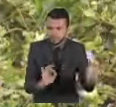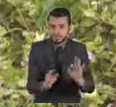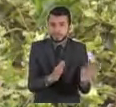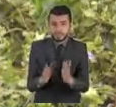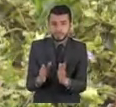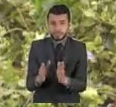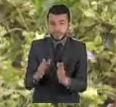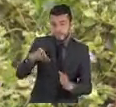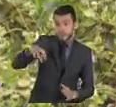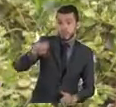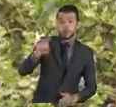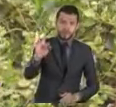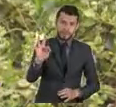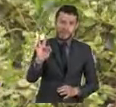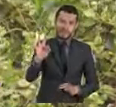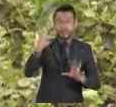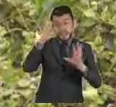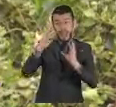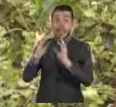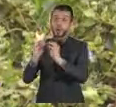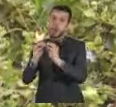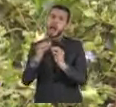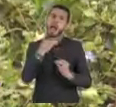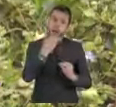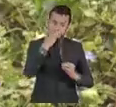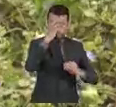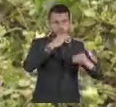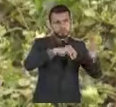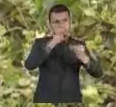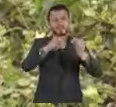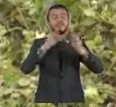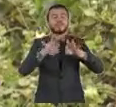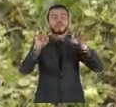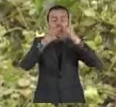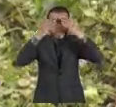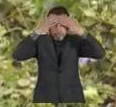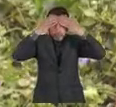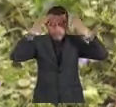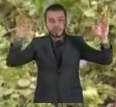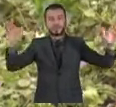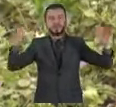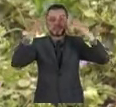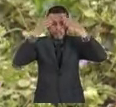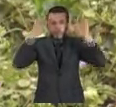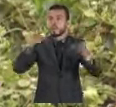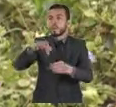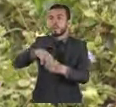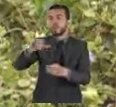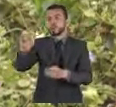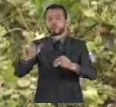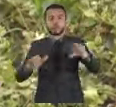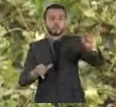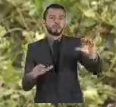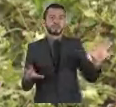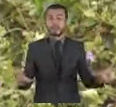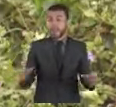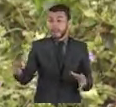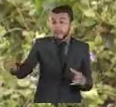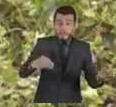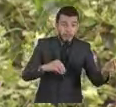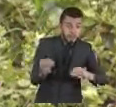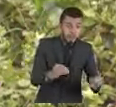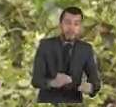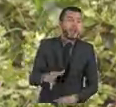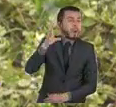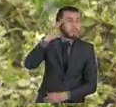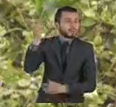tener controversias, pero que tenemos que saber resolver democráticamente y aprobar en nuestro